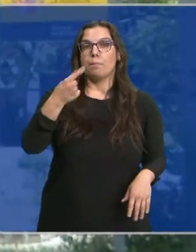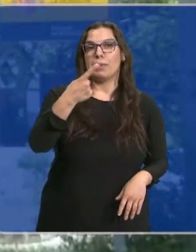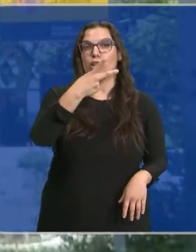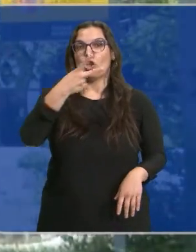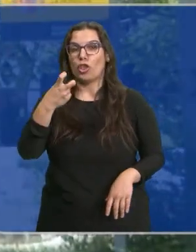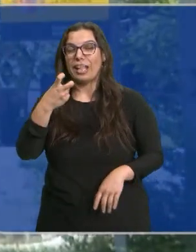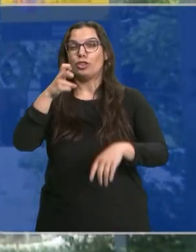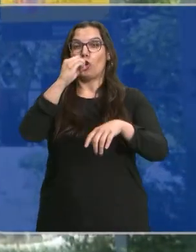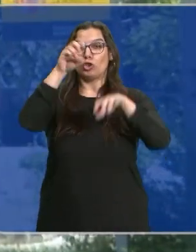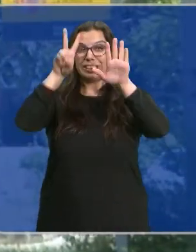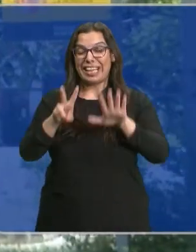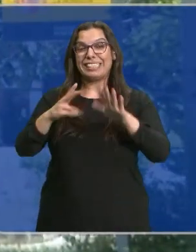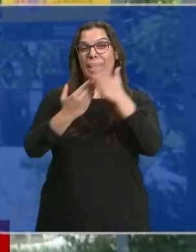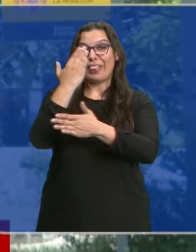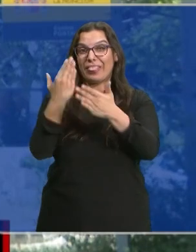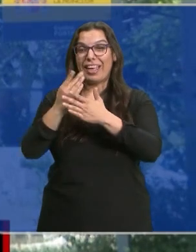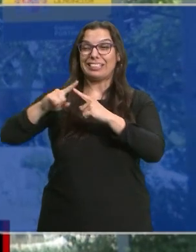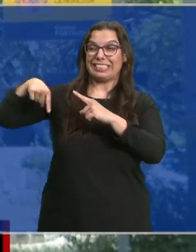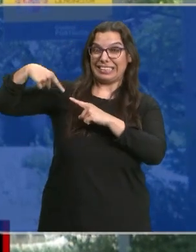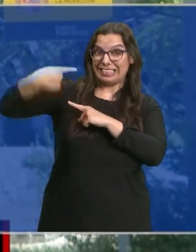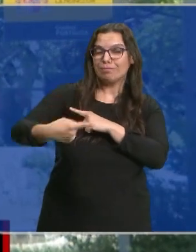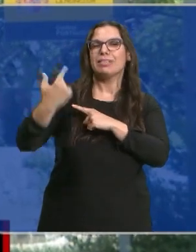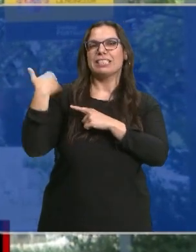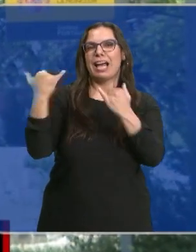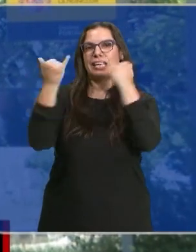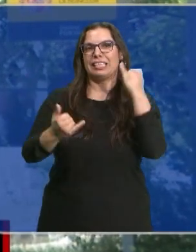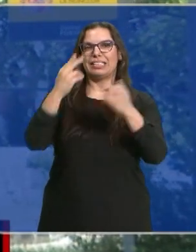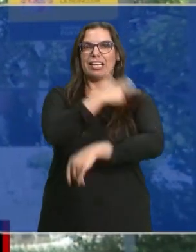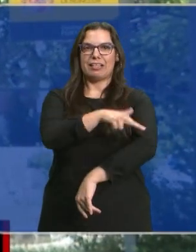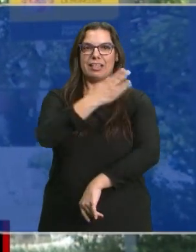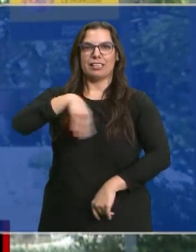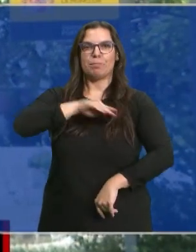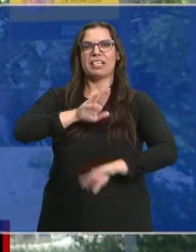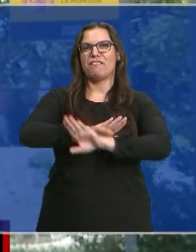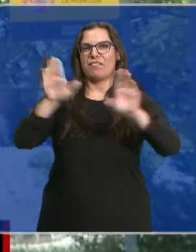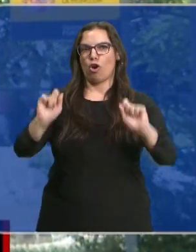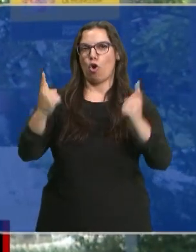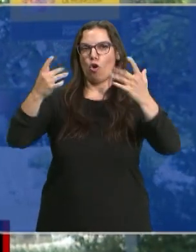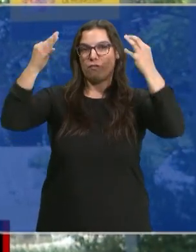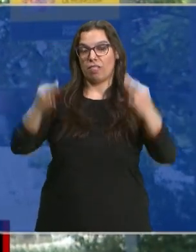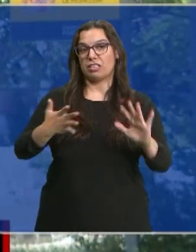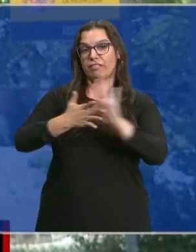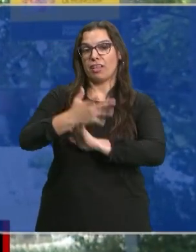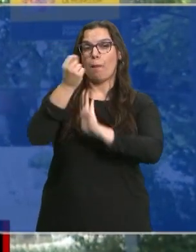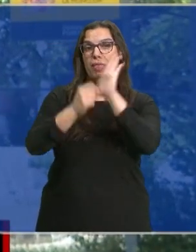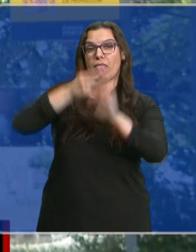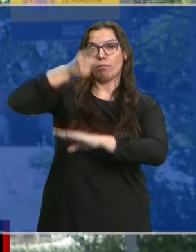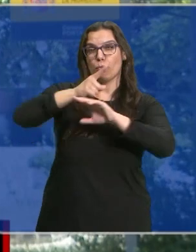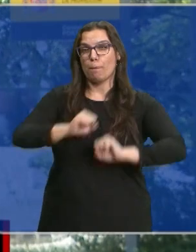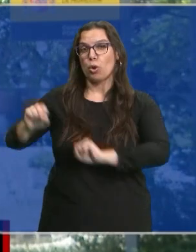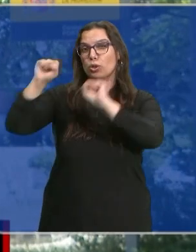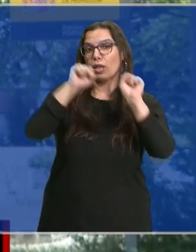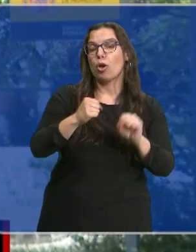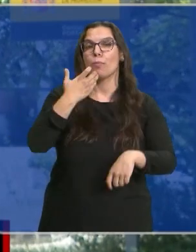1207 días después, la situación de crisis sanitaria en España se da por terminada. Y por lo tanto se eliminan esas medidas de